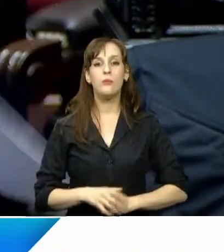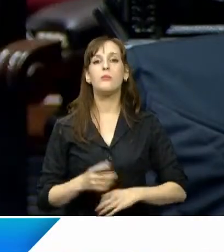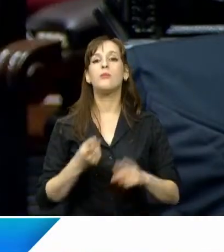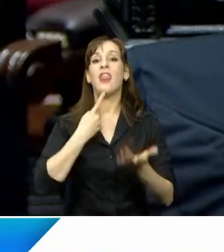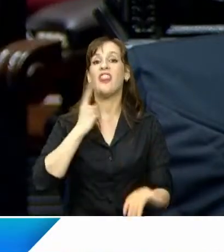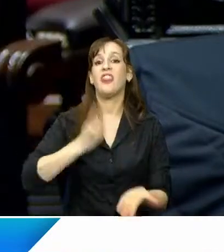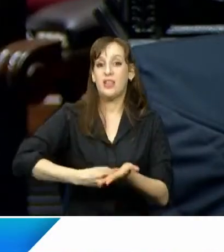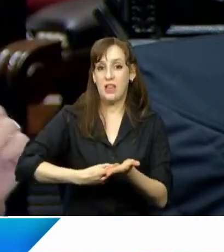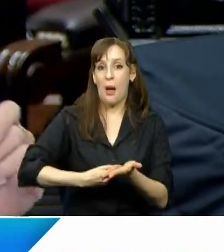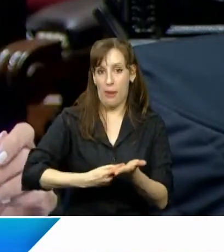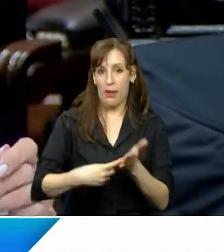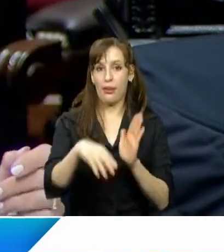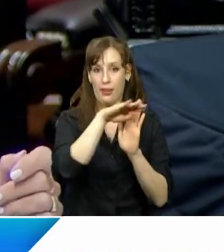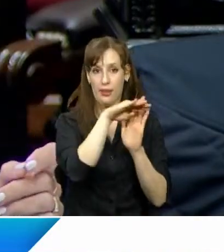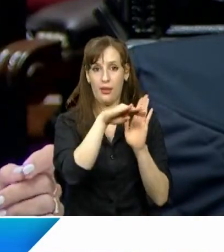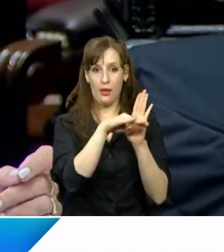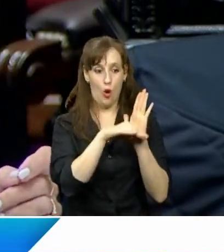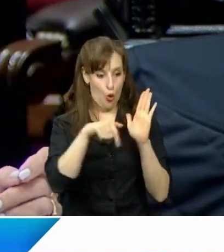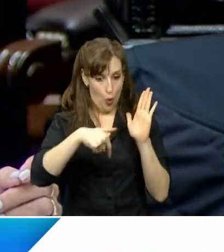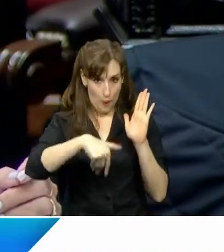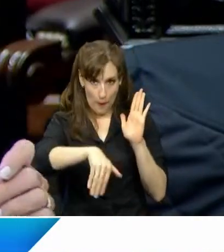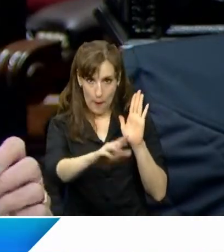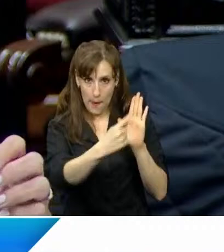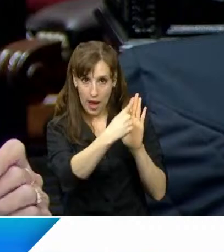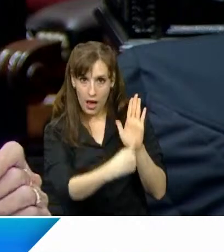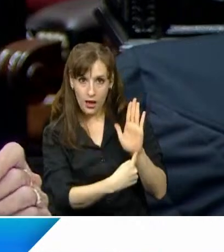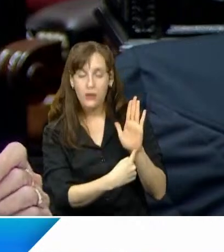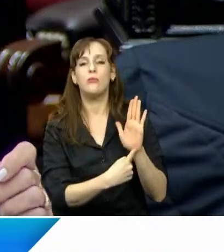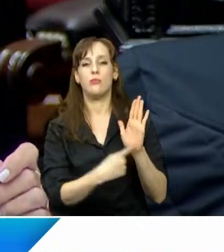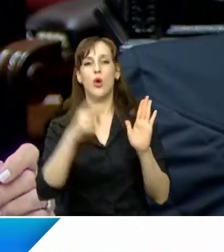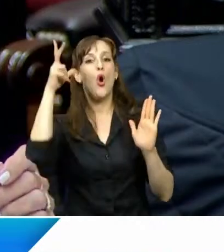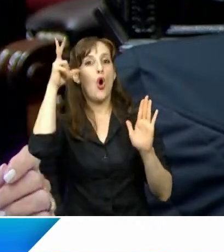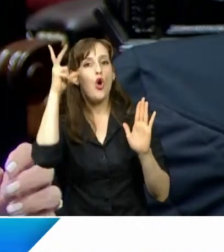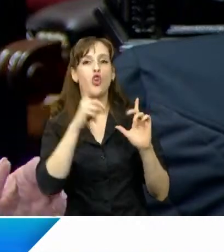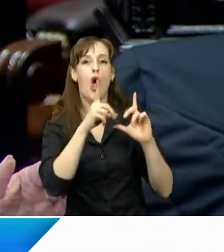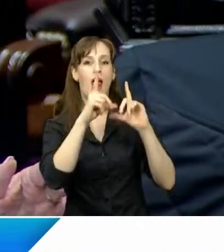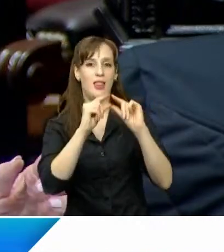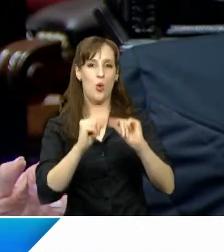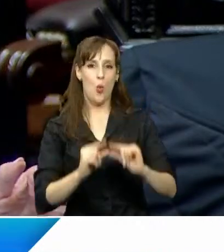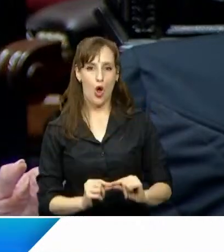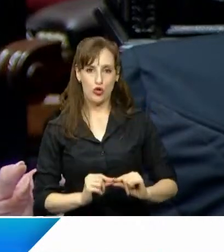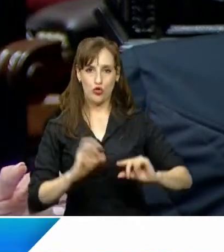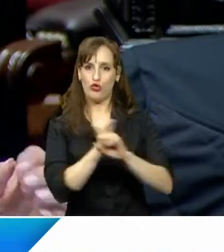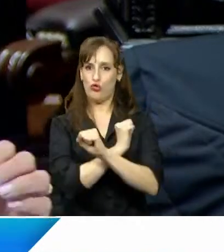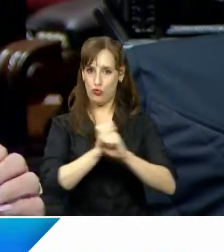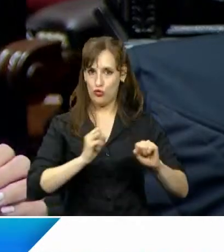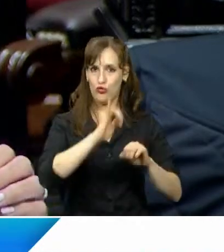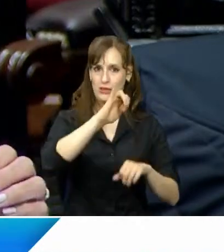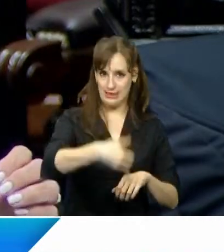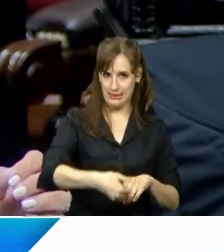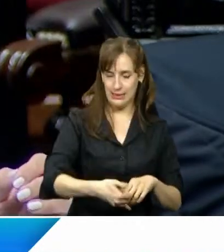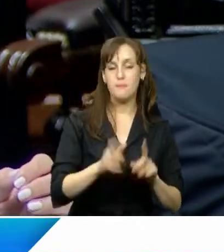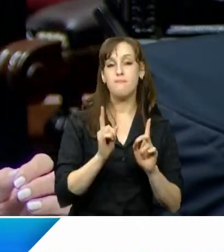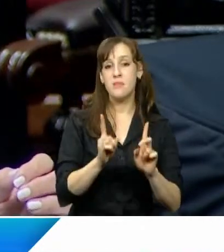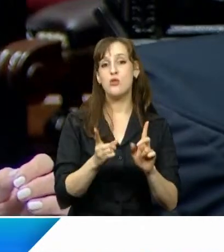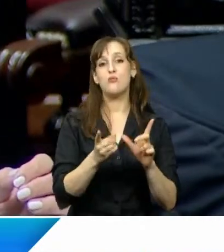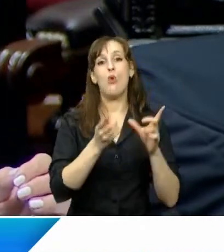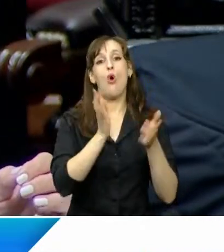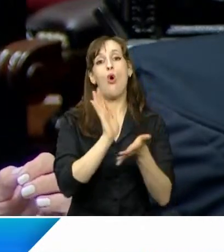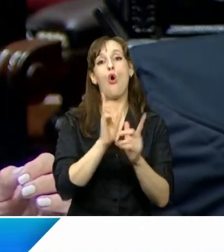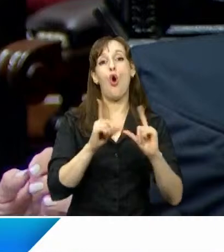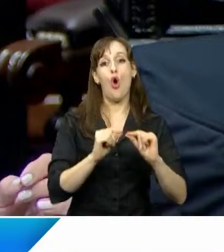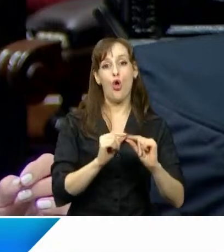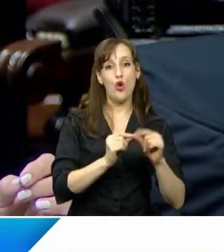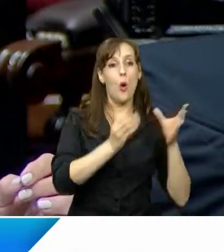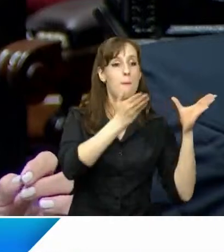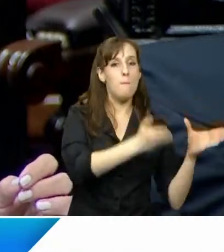voy a informar, aprueba 8 artículos que modifican el Código Procesal Penal de la Nación y el